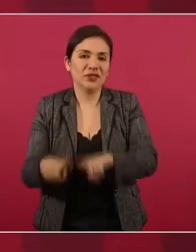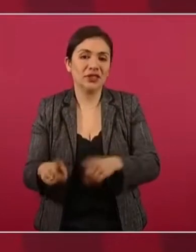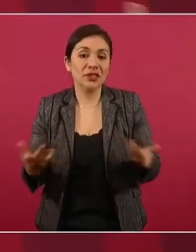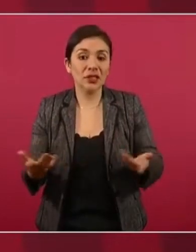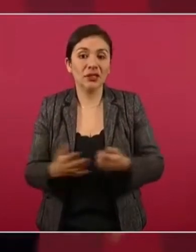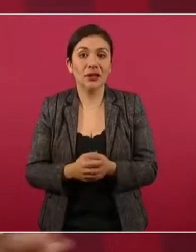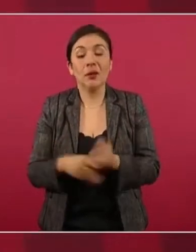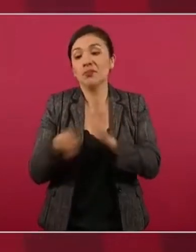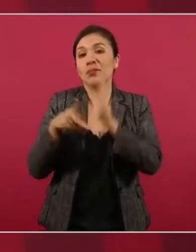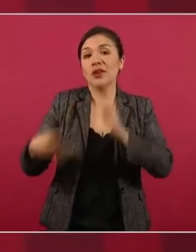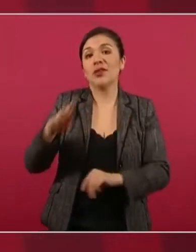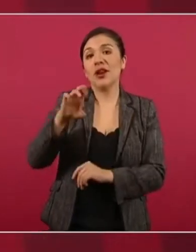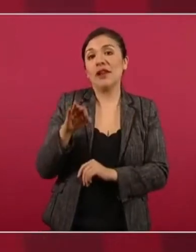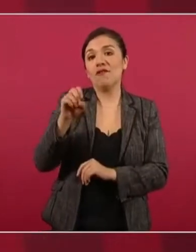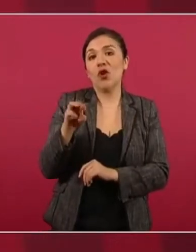y el Reforma.